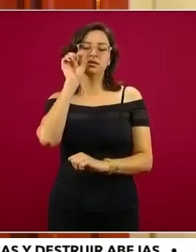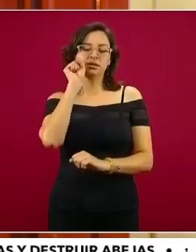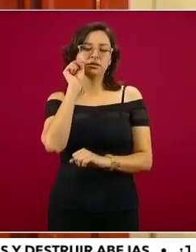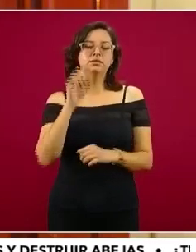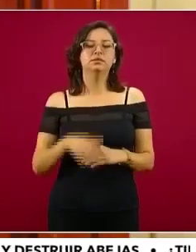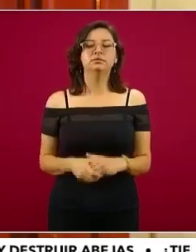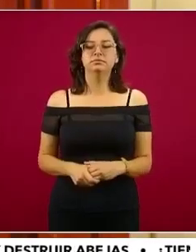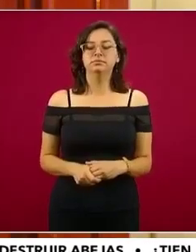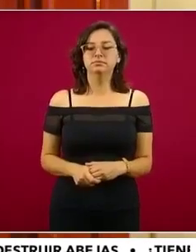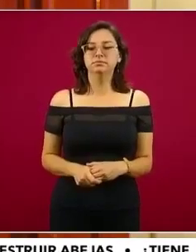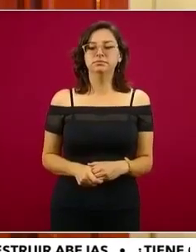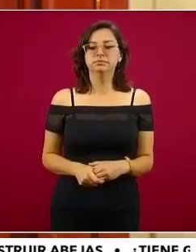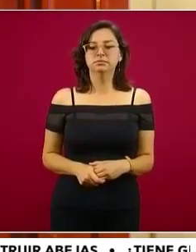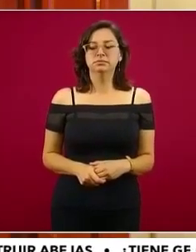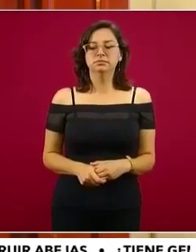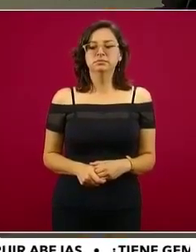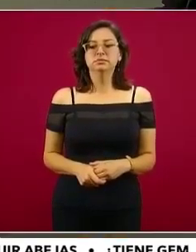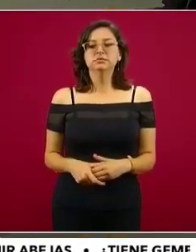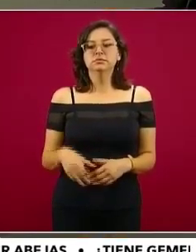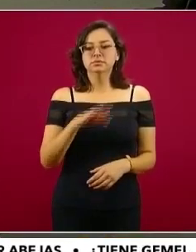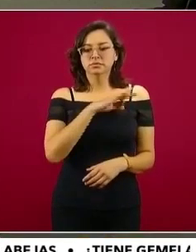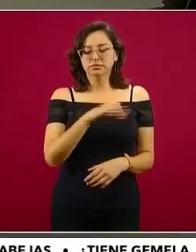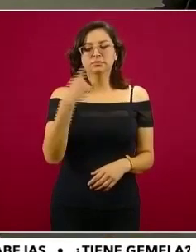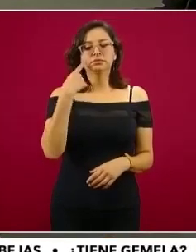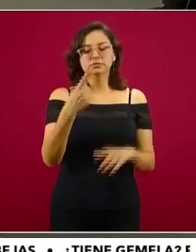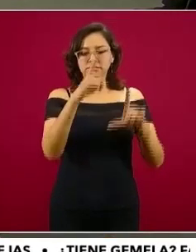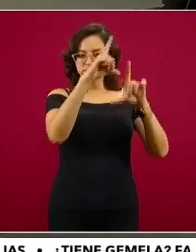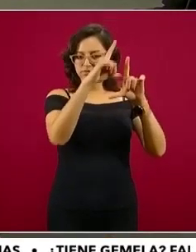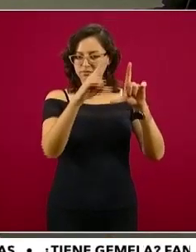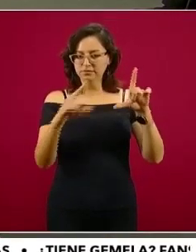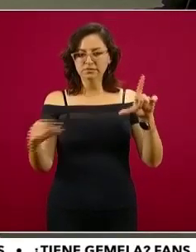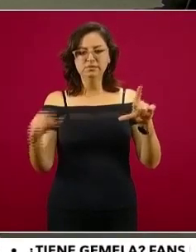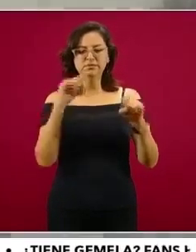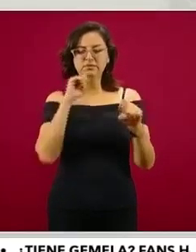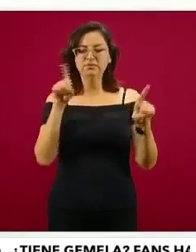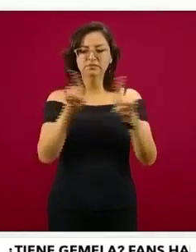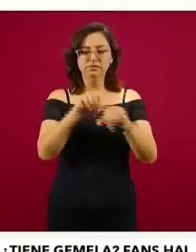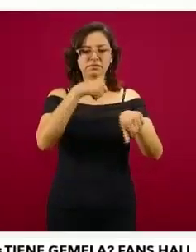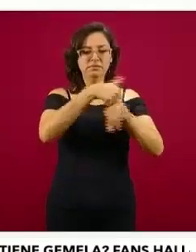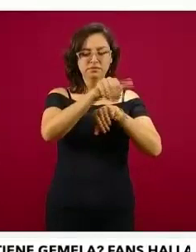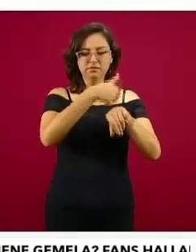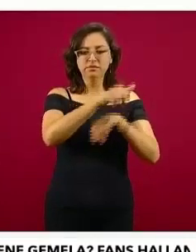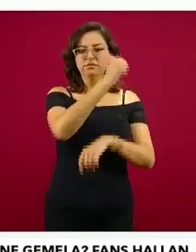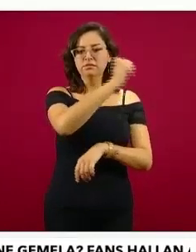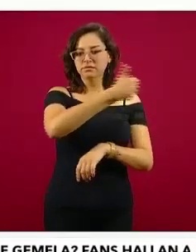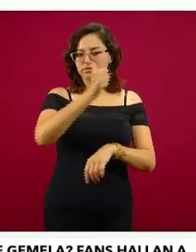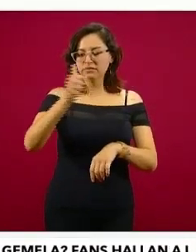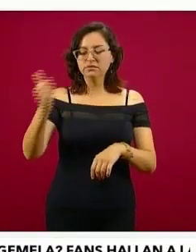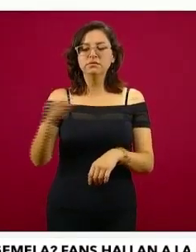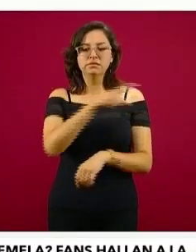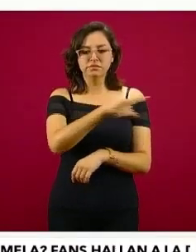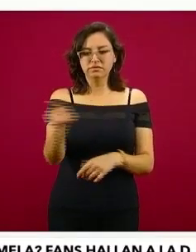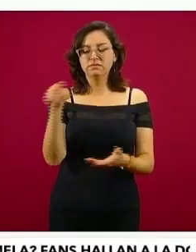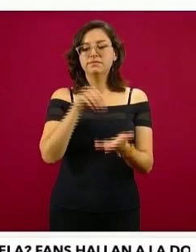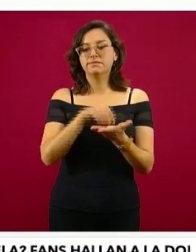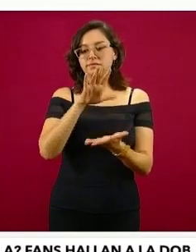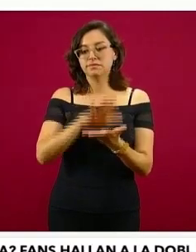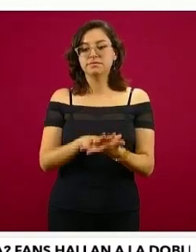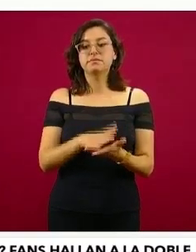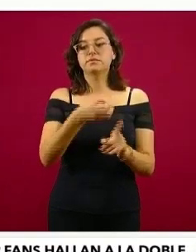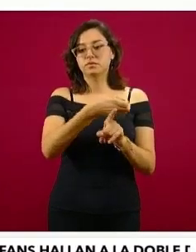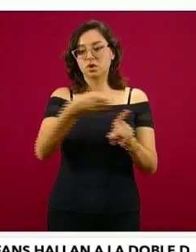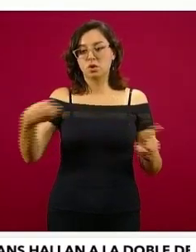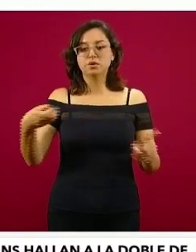la siguiente diapositiva veremos la misma distribución en orden descendente para que ustedes puedan tener los datos totales y el orden cómo